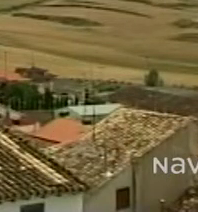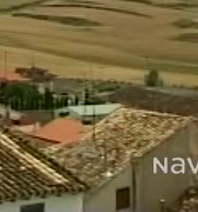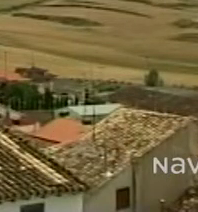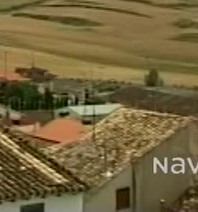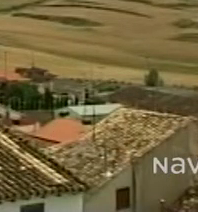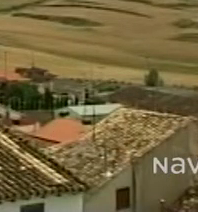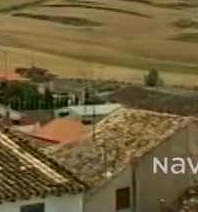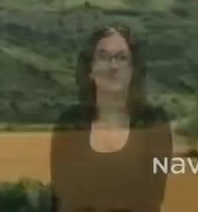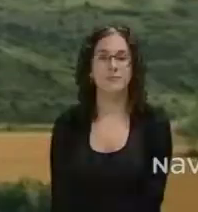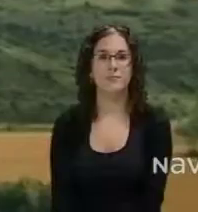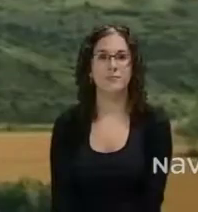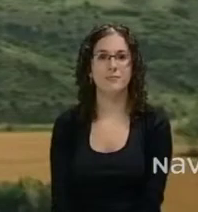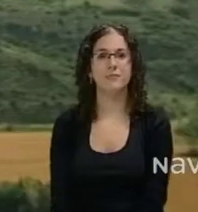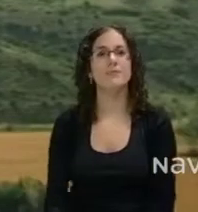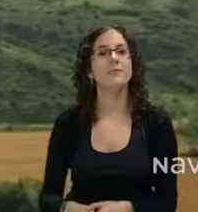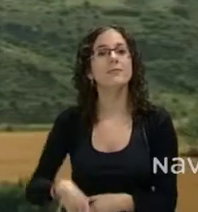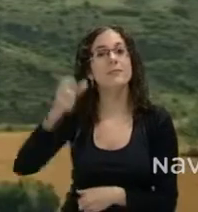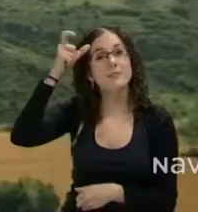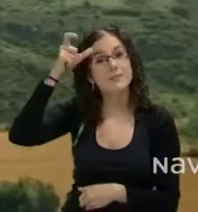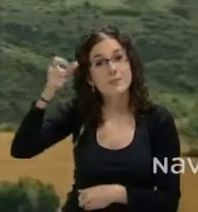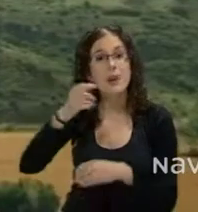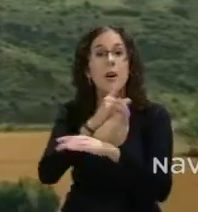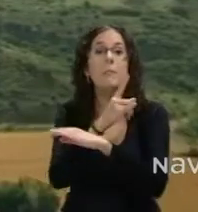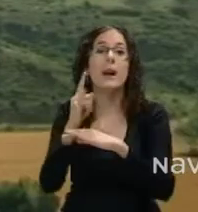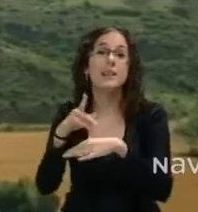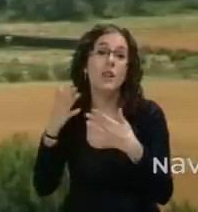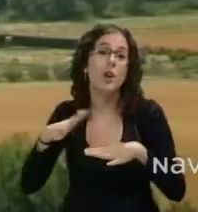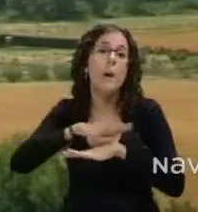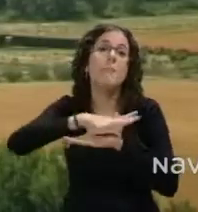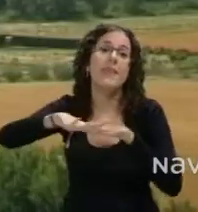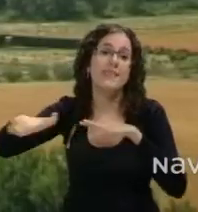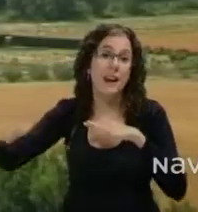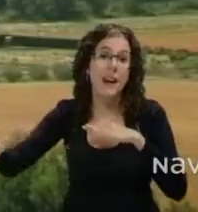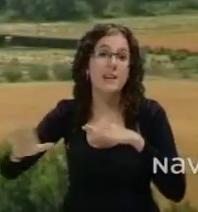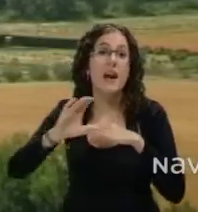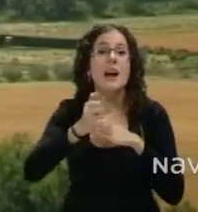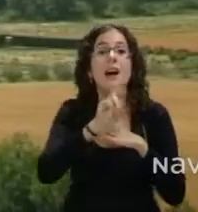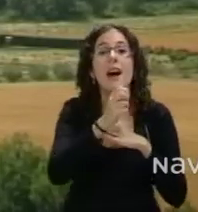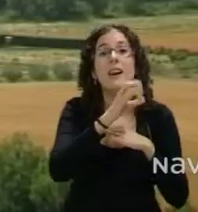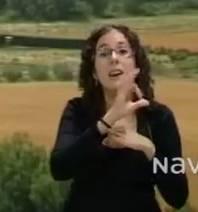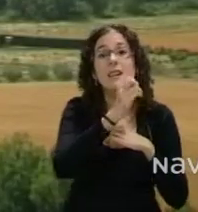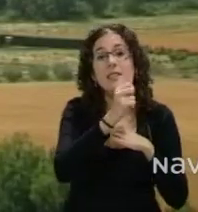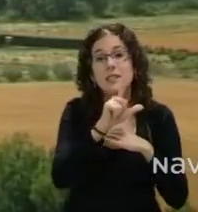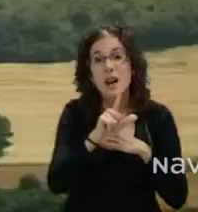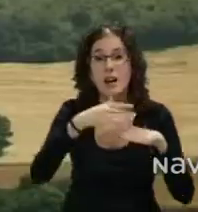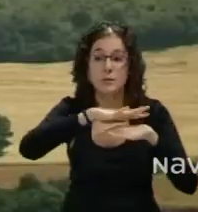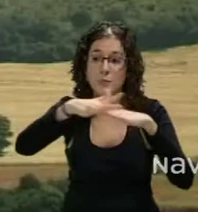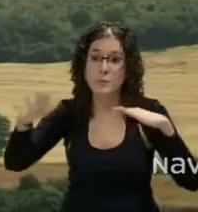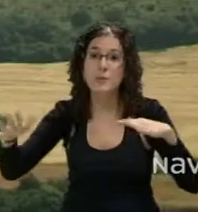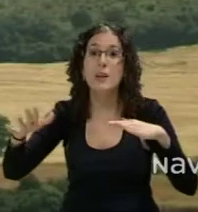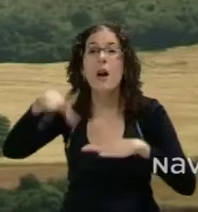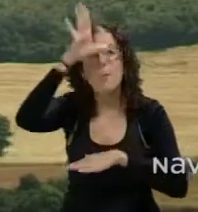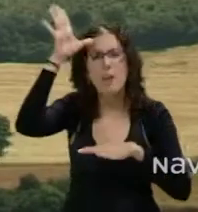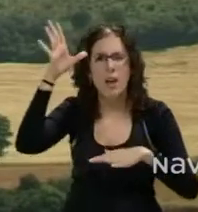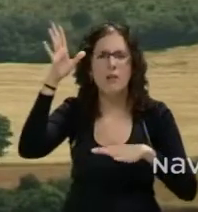Mendigorría pertenece al dominio de vegetación mediterránea con un paisaje de carrascal y estepa y con veranos secos y calurosos e inviernos fríos con